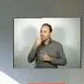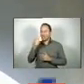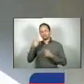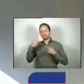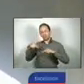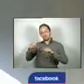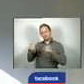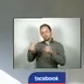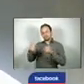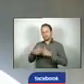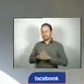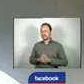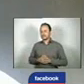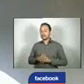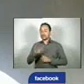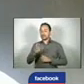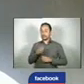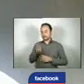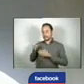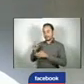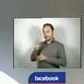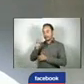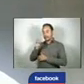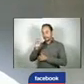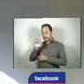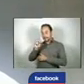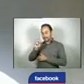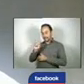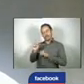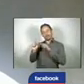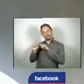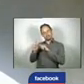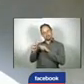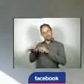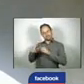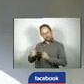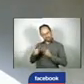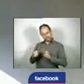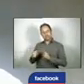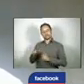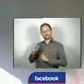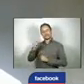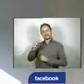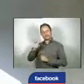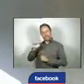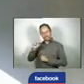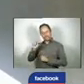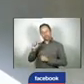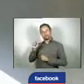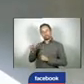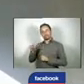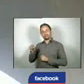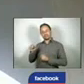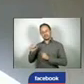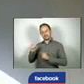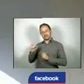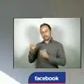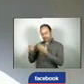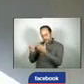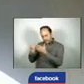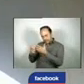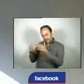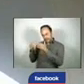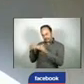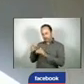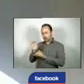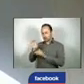gusto. En cambio, Delta tiene las características un poco más agresivas, a pesar de tener menos mutaciones, ocho